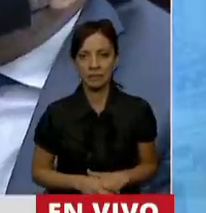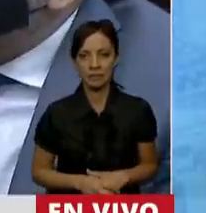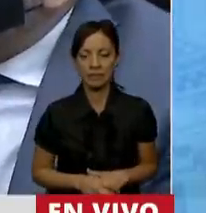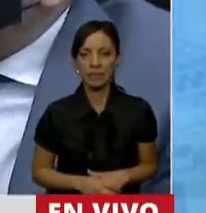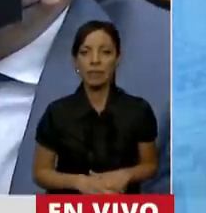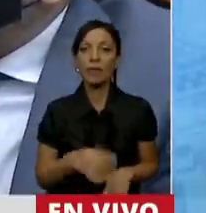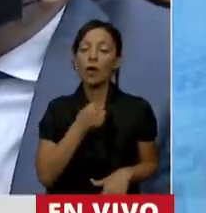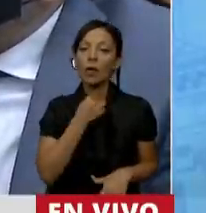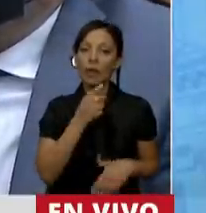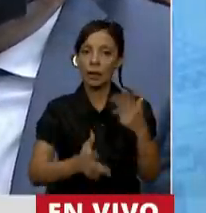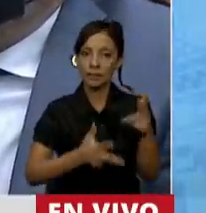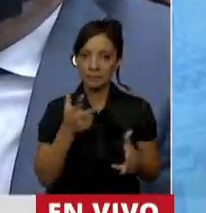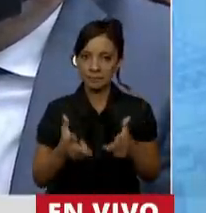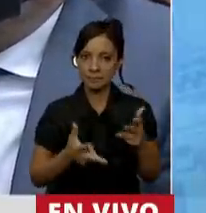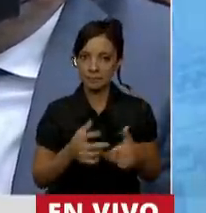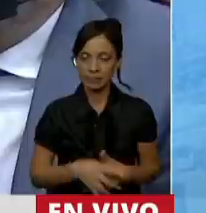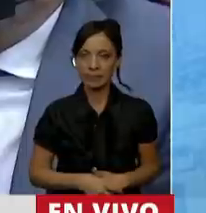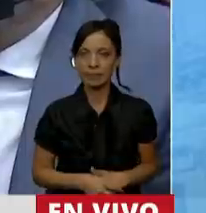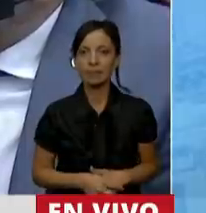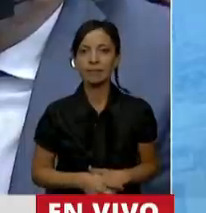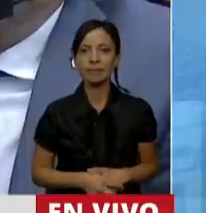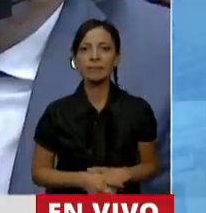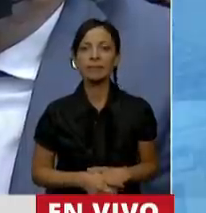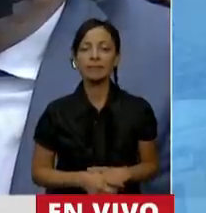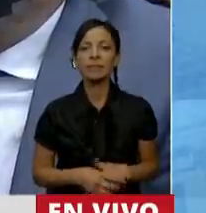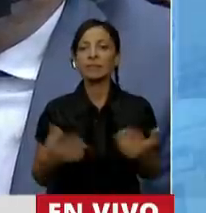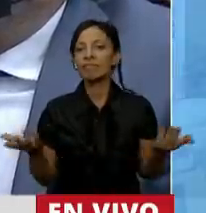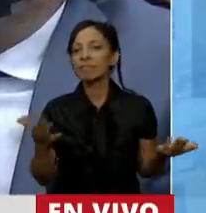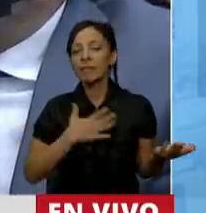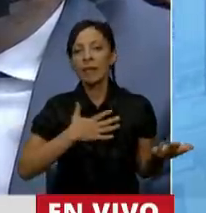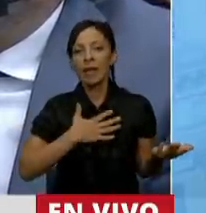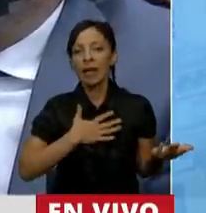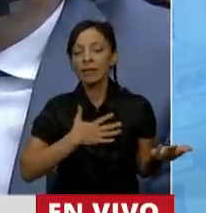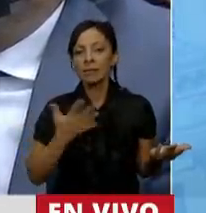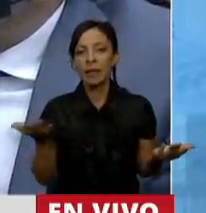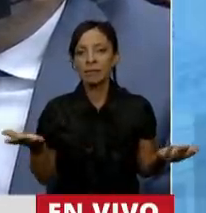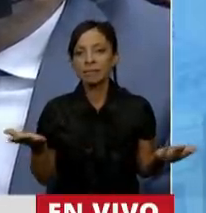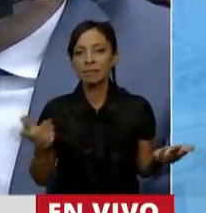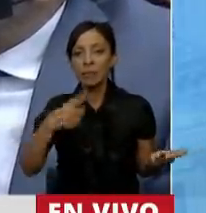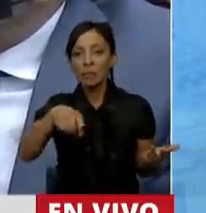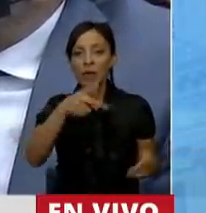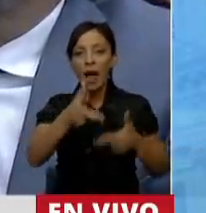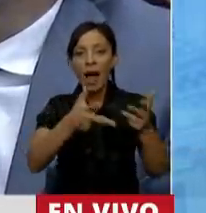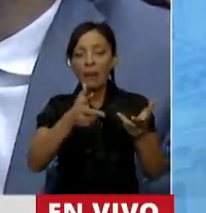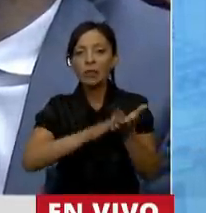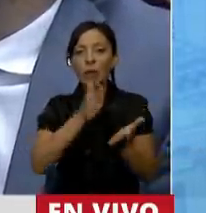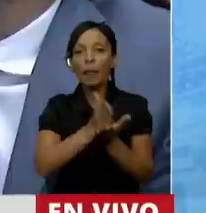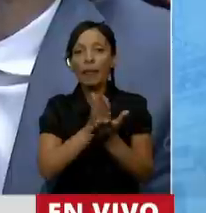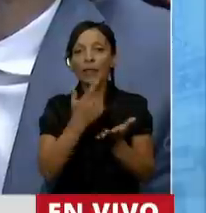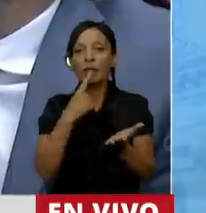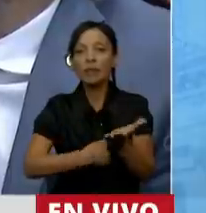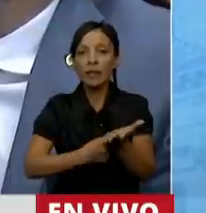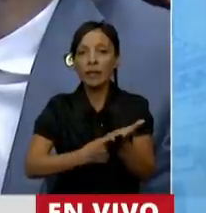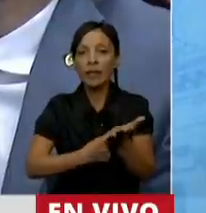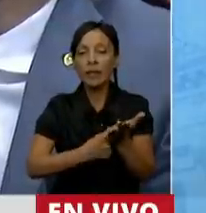quiero hablar es que lamentablemente están hablando de un derecho a decidir y hay muchas mujeres